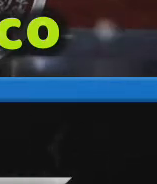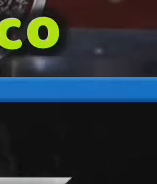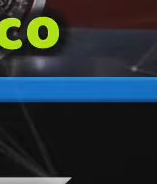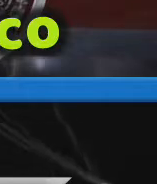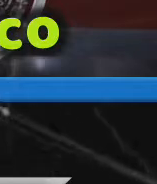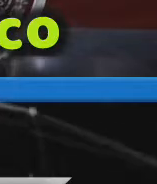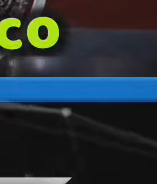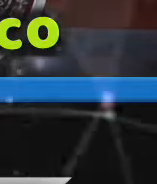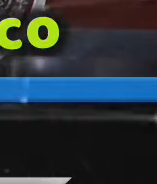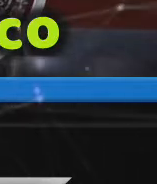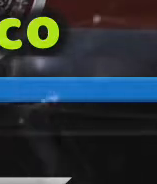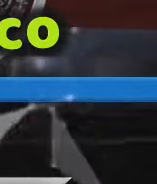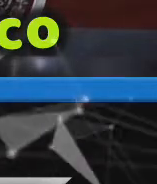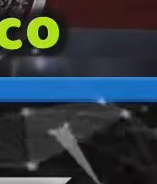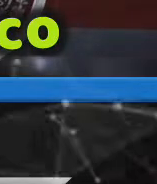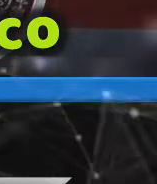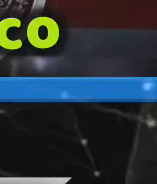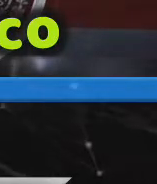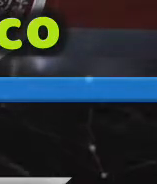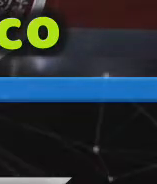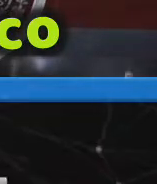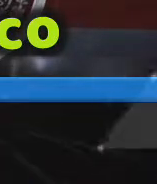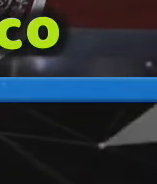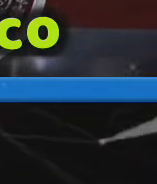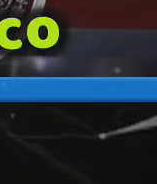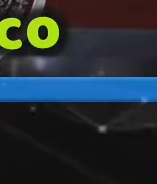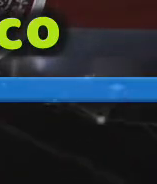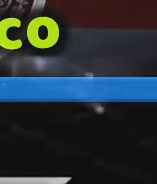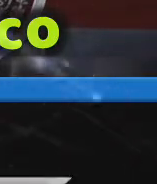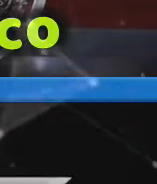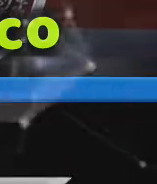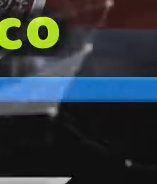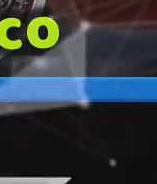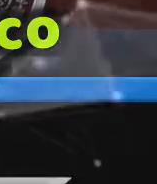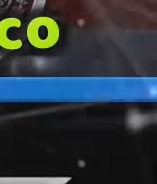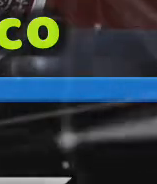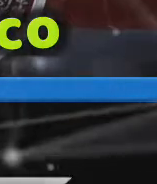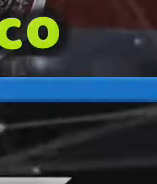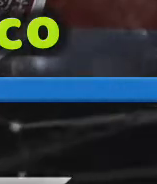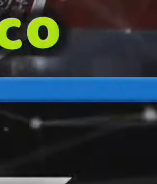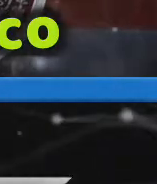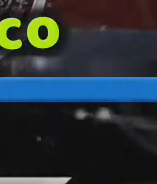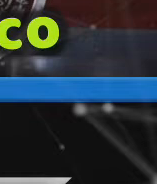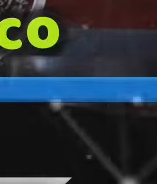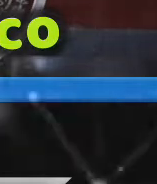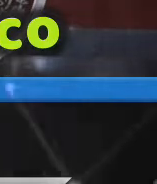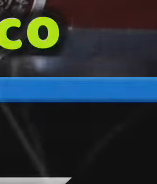La conferencia del presidente Andrés Manuel López Obrador en 5 minutos o menos.